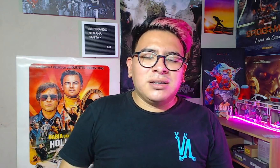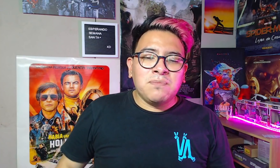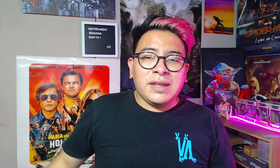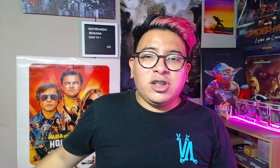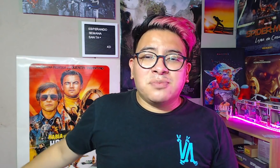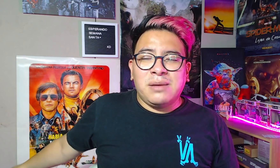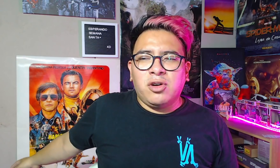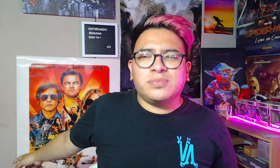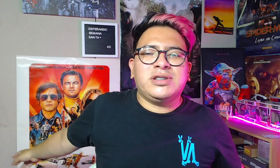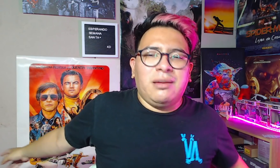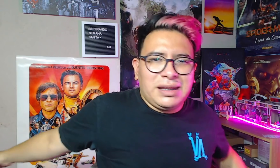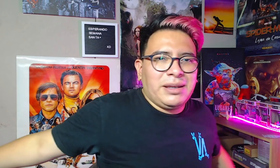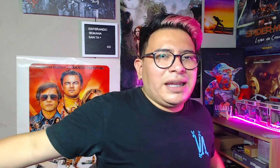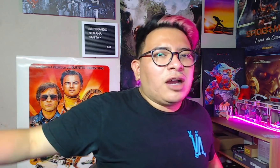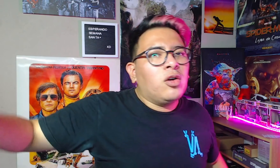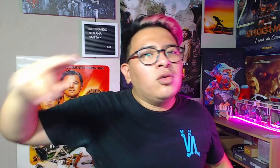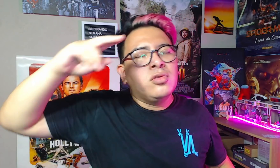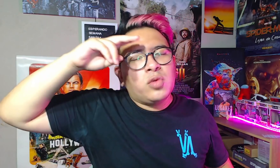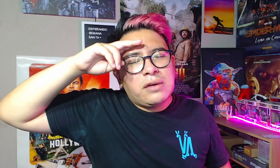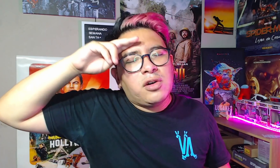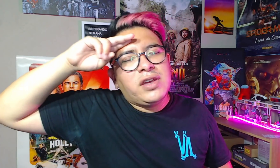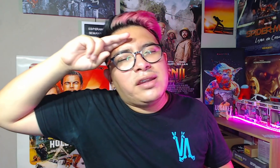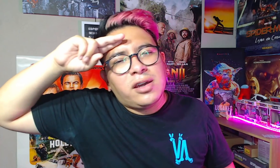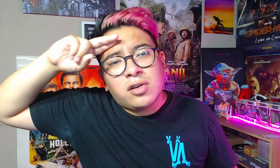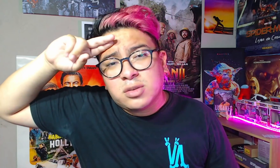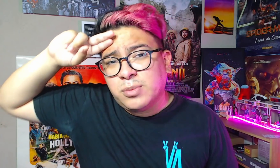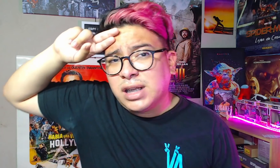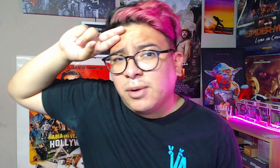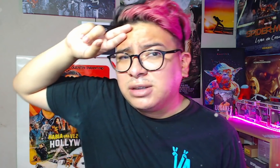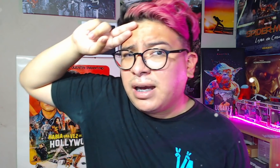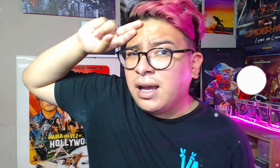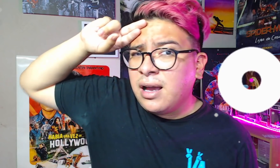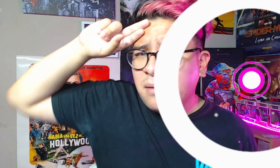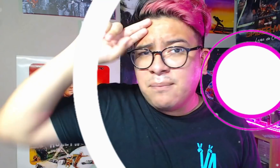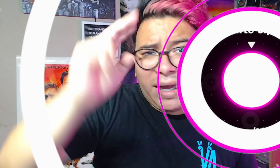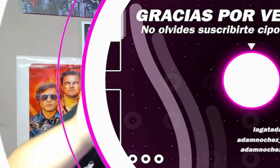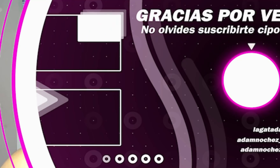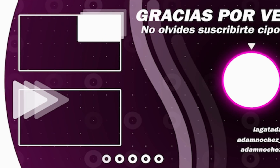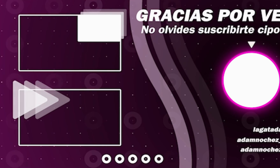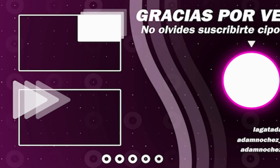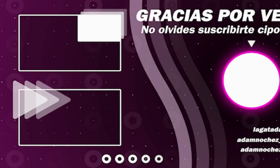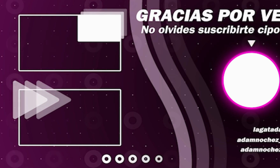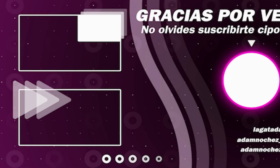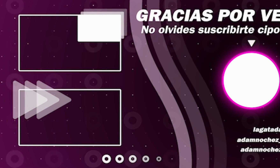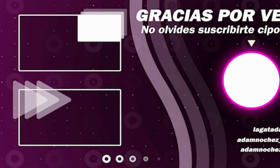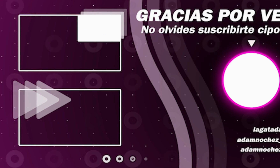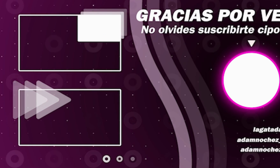cipotes, y nos vemos posiblemente mañana con un nuevo video. Nos vemos en la próxima. Bye.